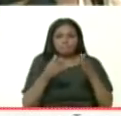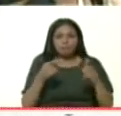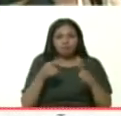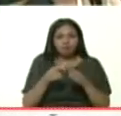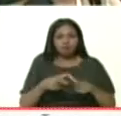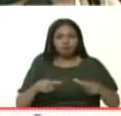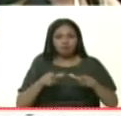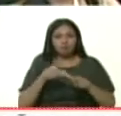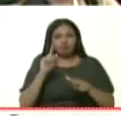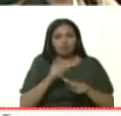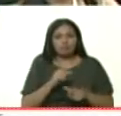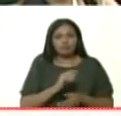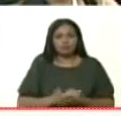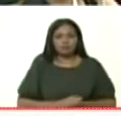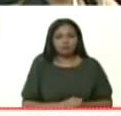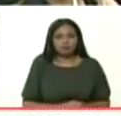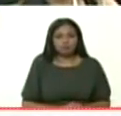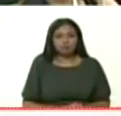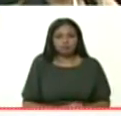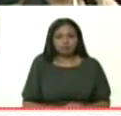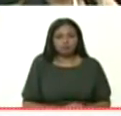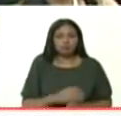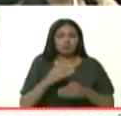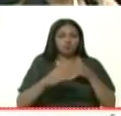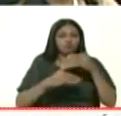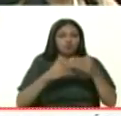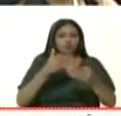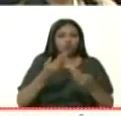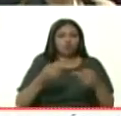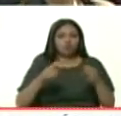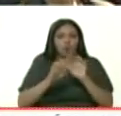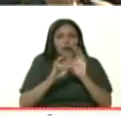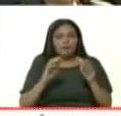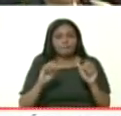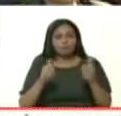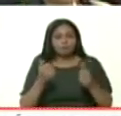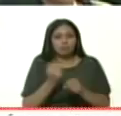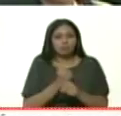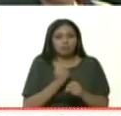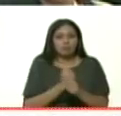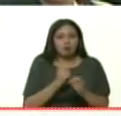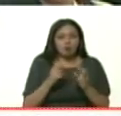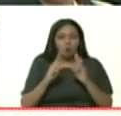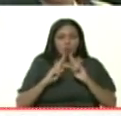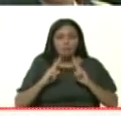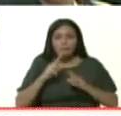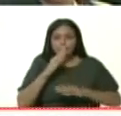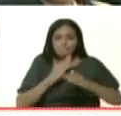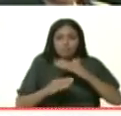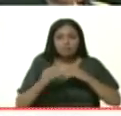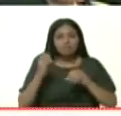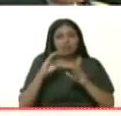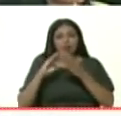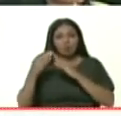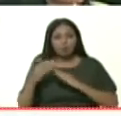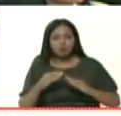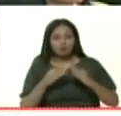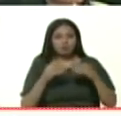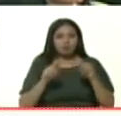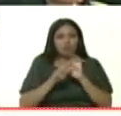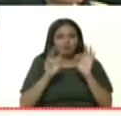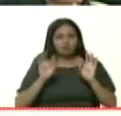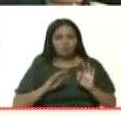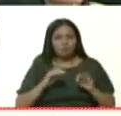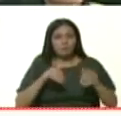occidente del país, y poquito a poco empezó un trabajo humilde con las comunidades. Y cuando vinieron